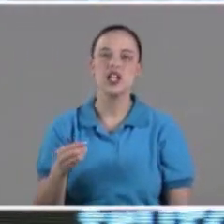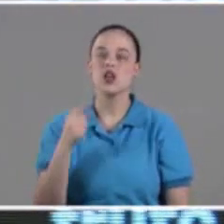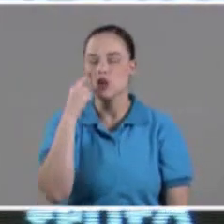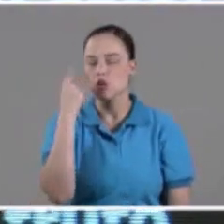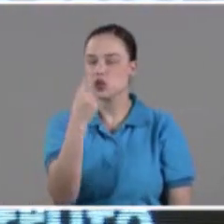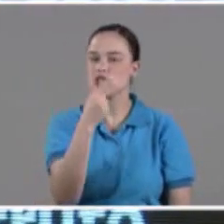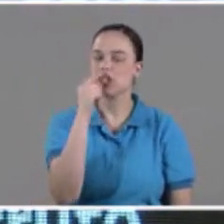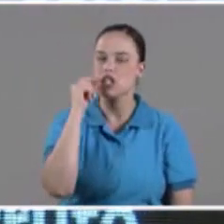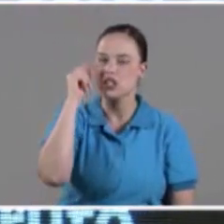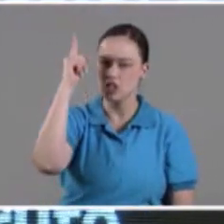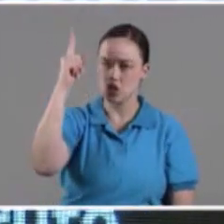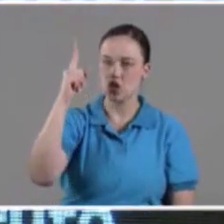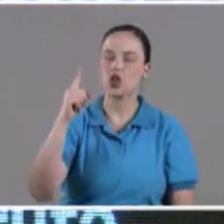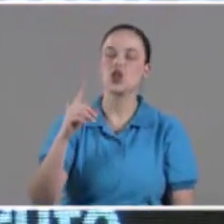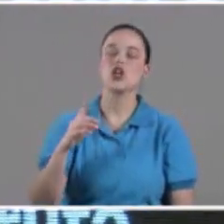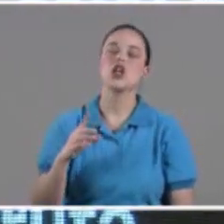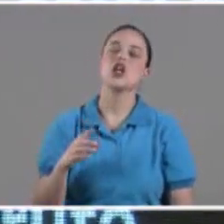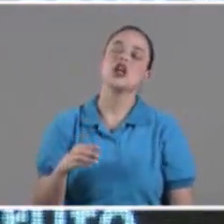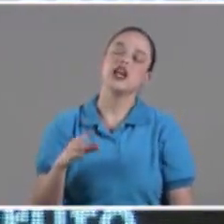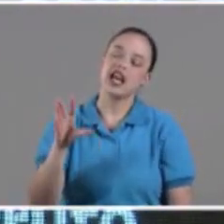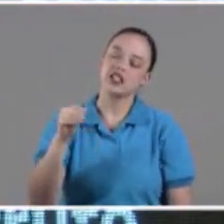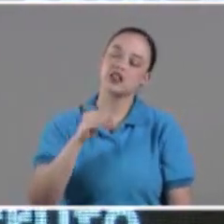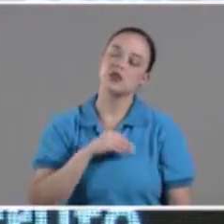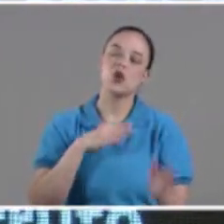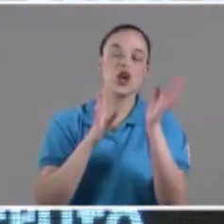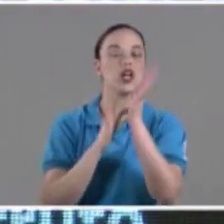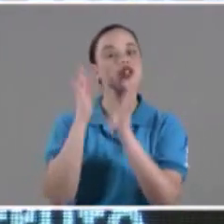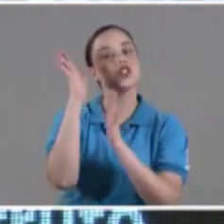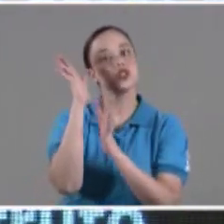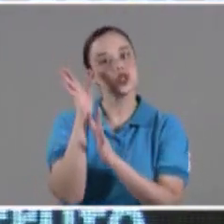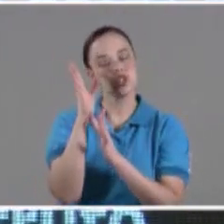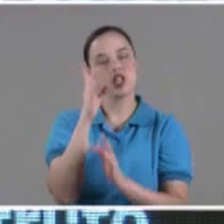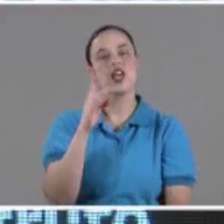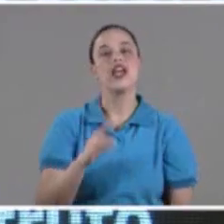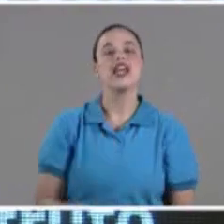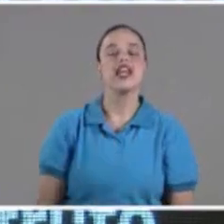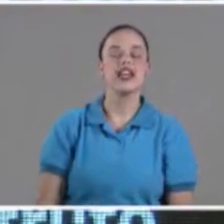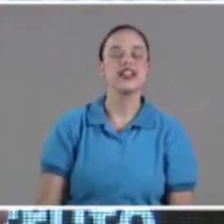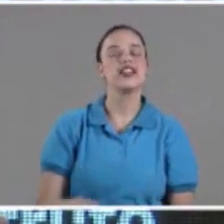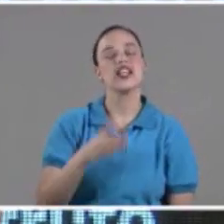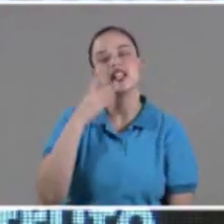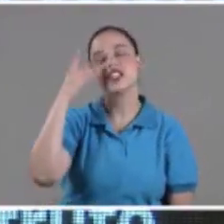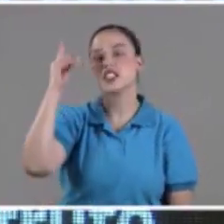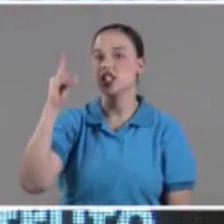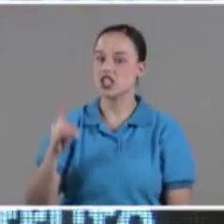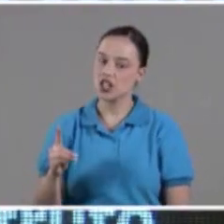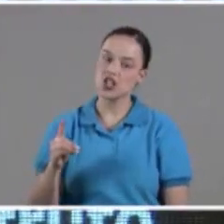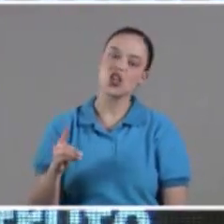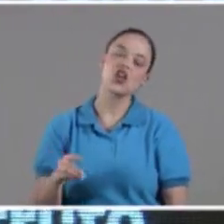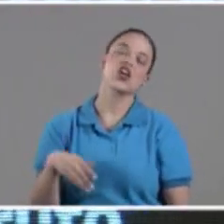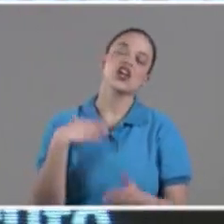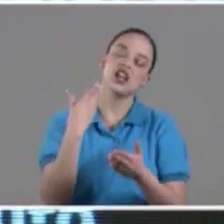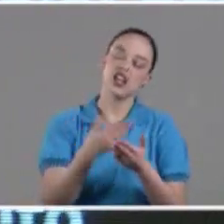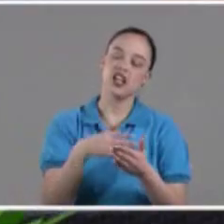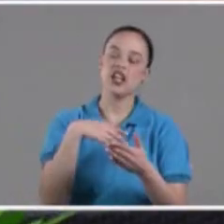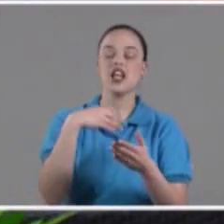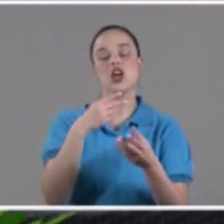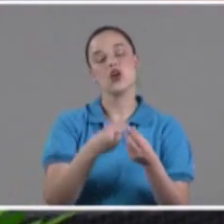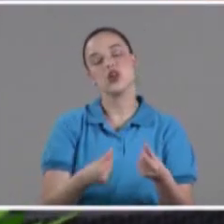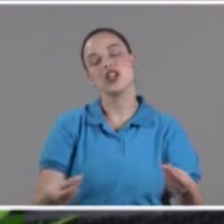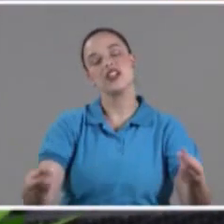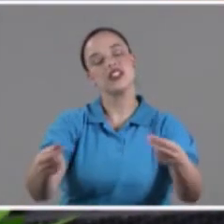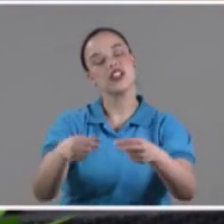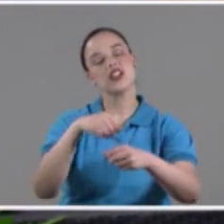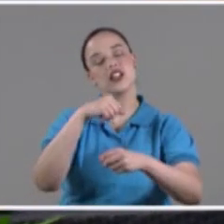que tuvo un encuentro con él y decidió caer en tierra y morir